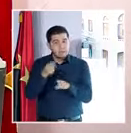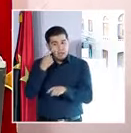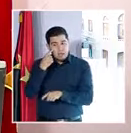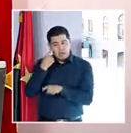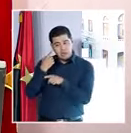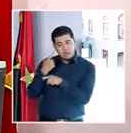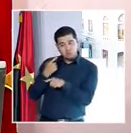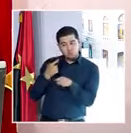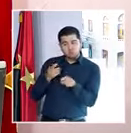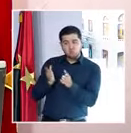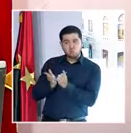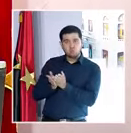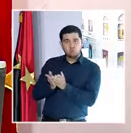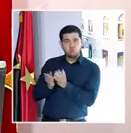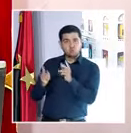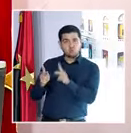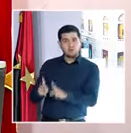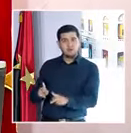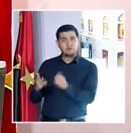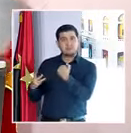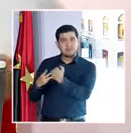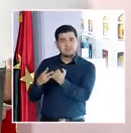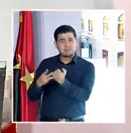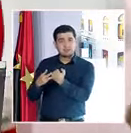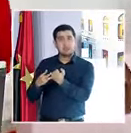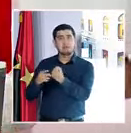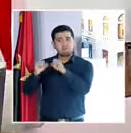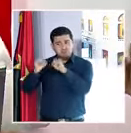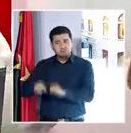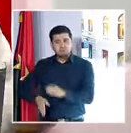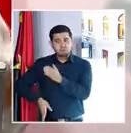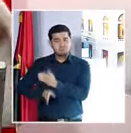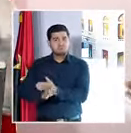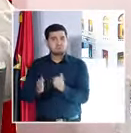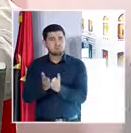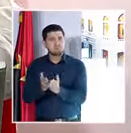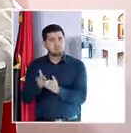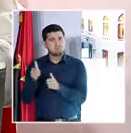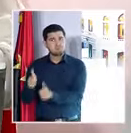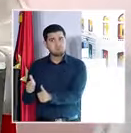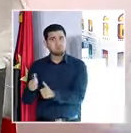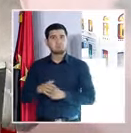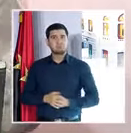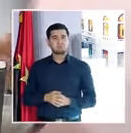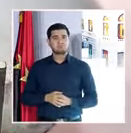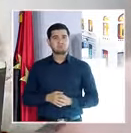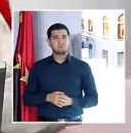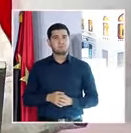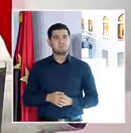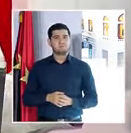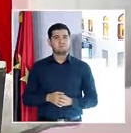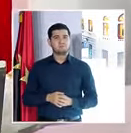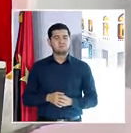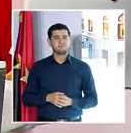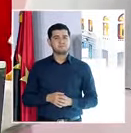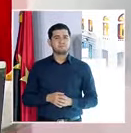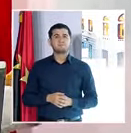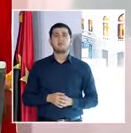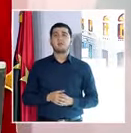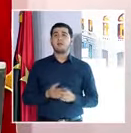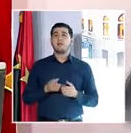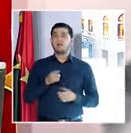niños, jóvenes y emprendedores de Norte de Santander. Estas son algunas